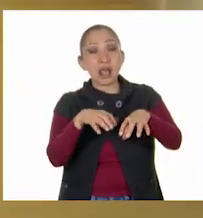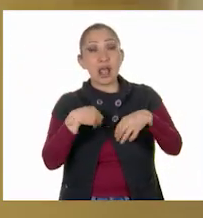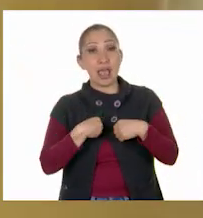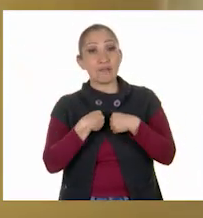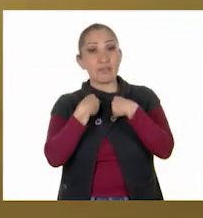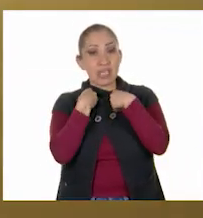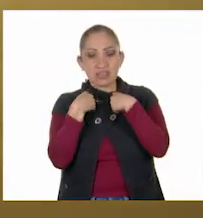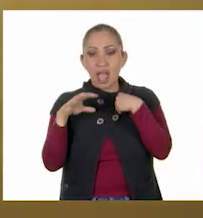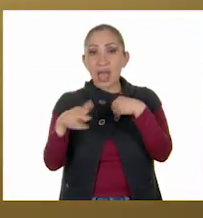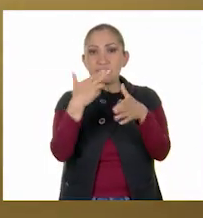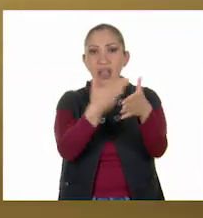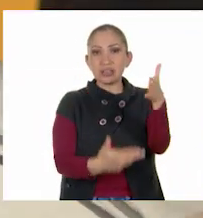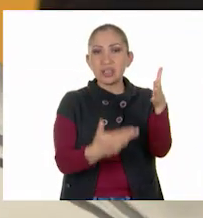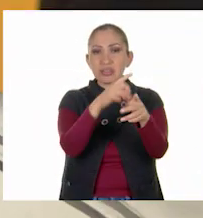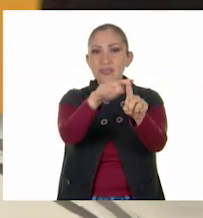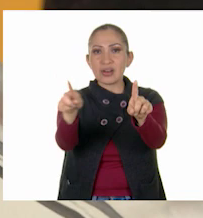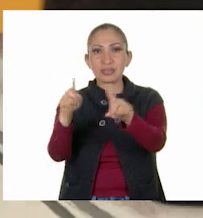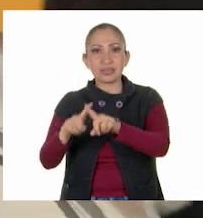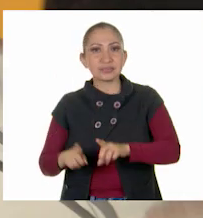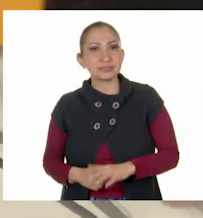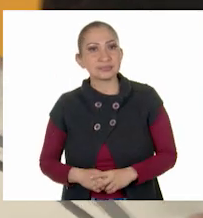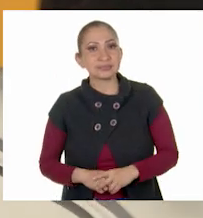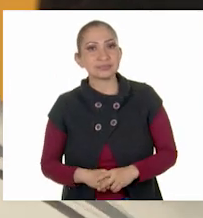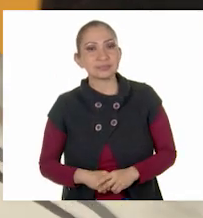vida a diversos talleres.